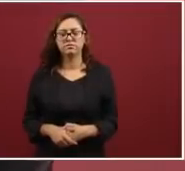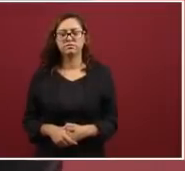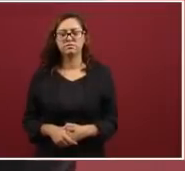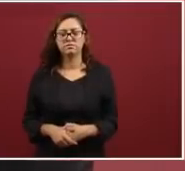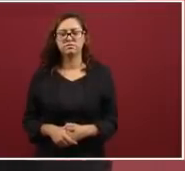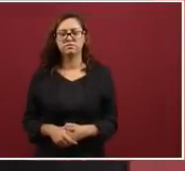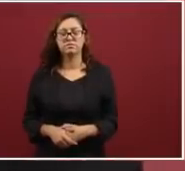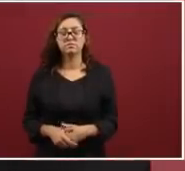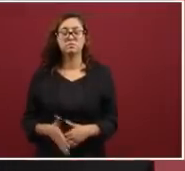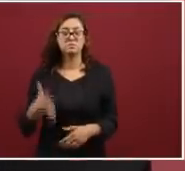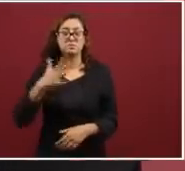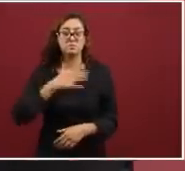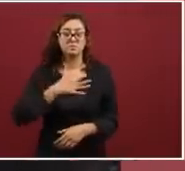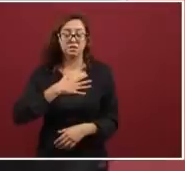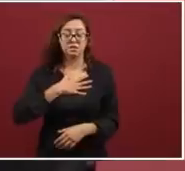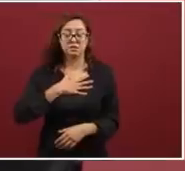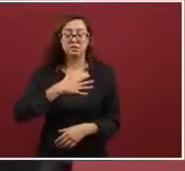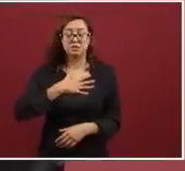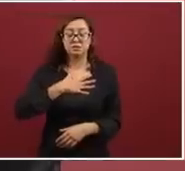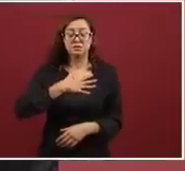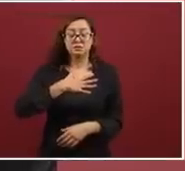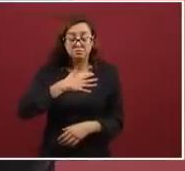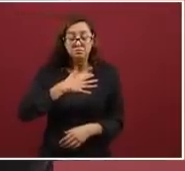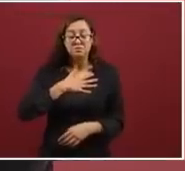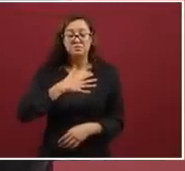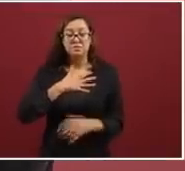la vida y la obra de Jesús,